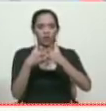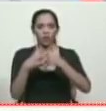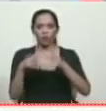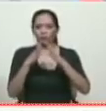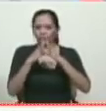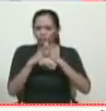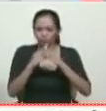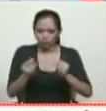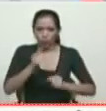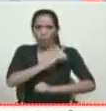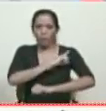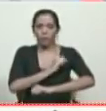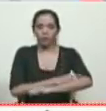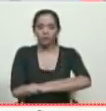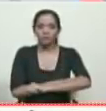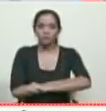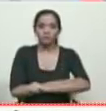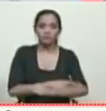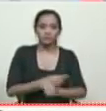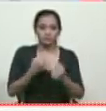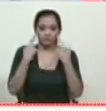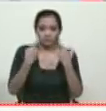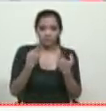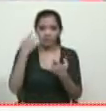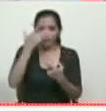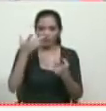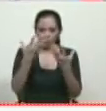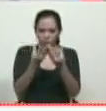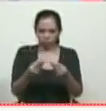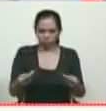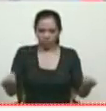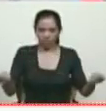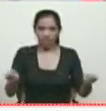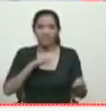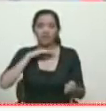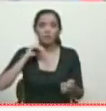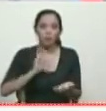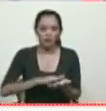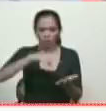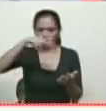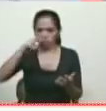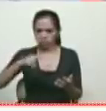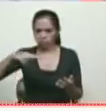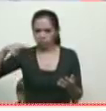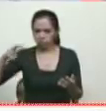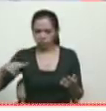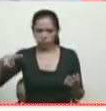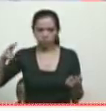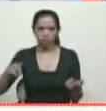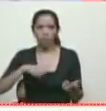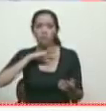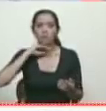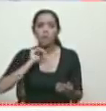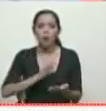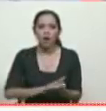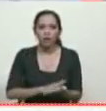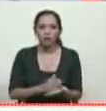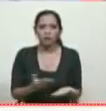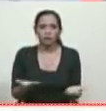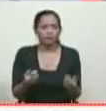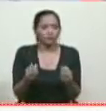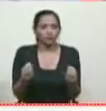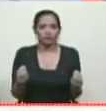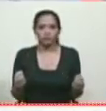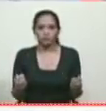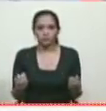y los pueblos se hacen a la mar sin garantías y se les mueren en las costas. Eso no es contrario a la humanidad. Bueno, aquí